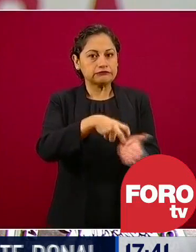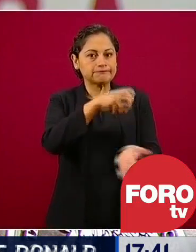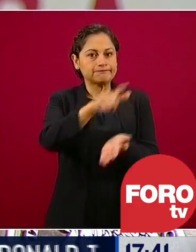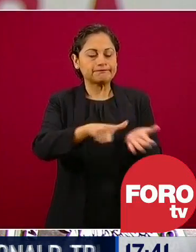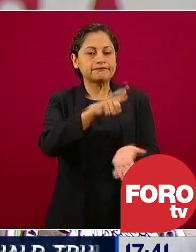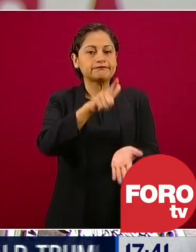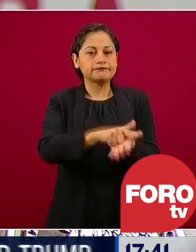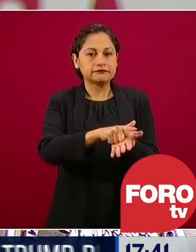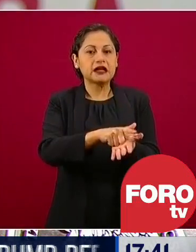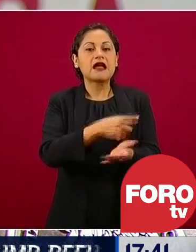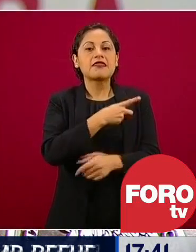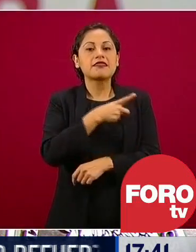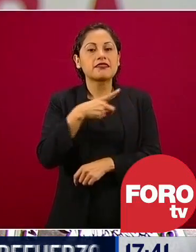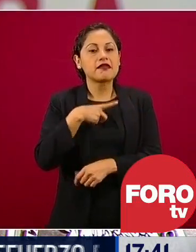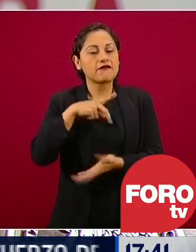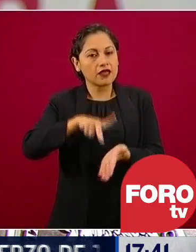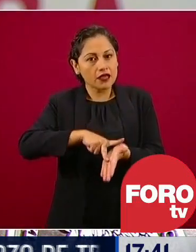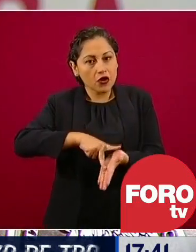al